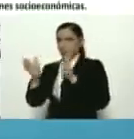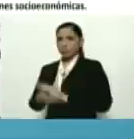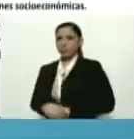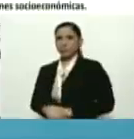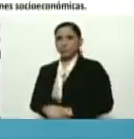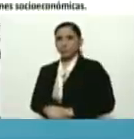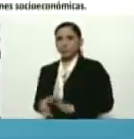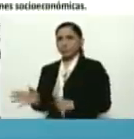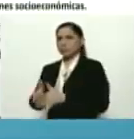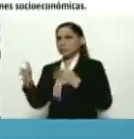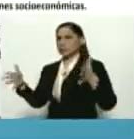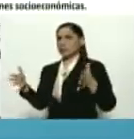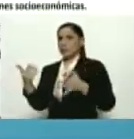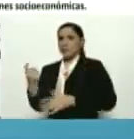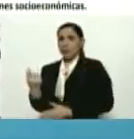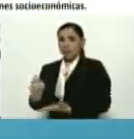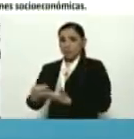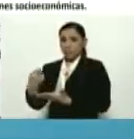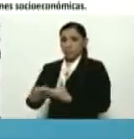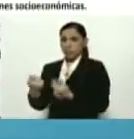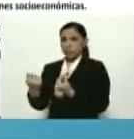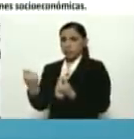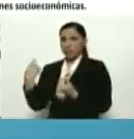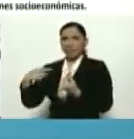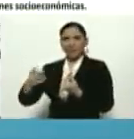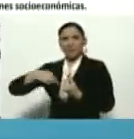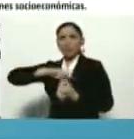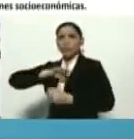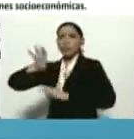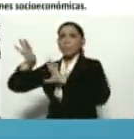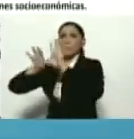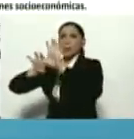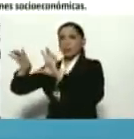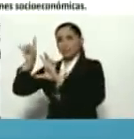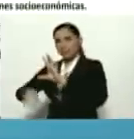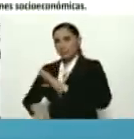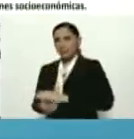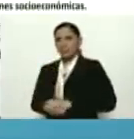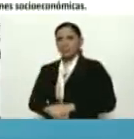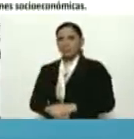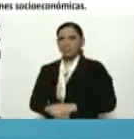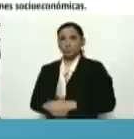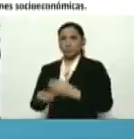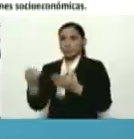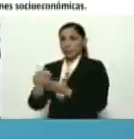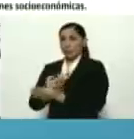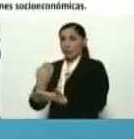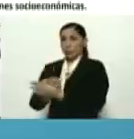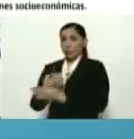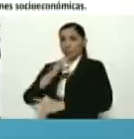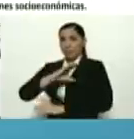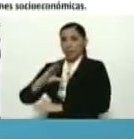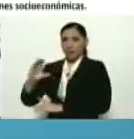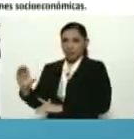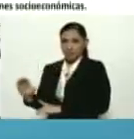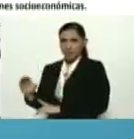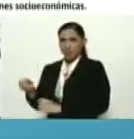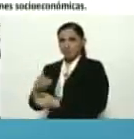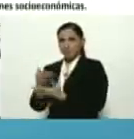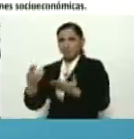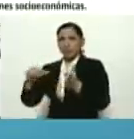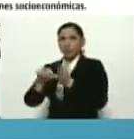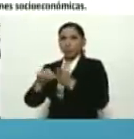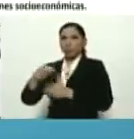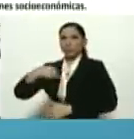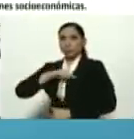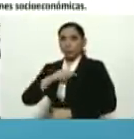la enorme deuda externa que tienen nuestros países y sobre todo las economías del Caribe. Y ese es a donde nosotros